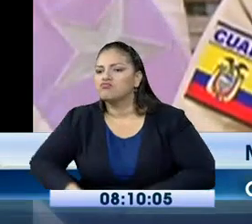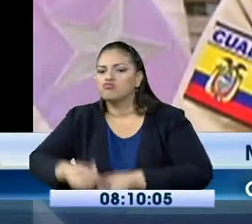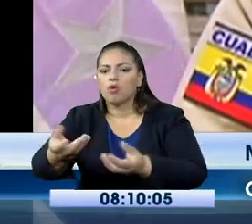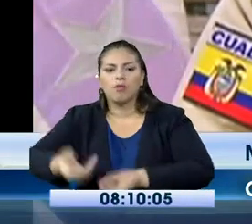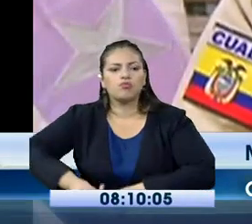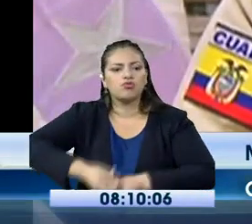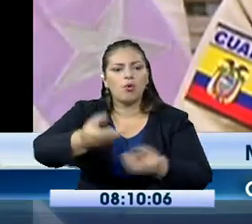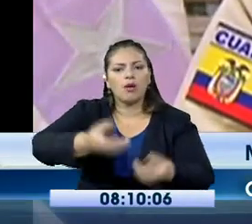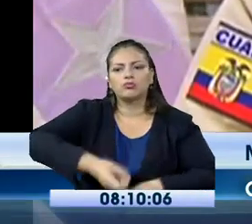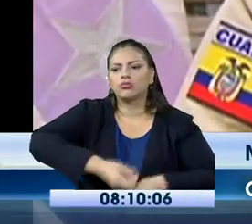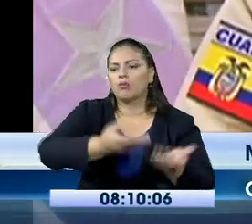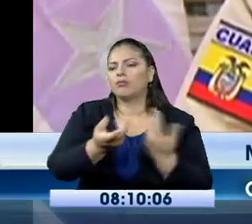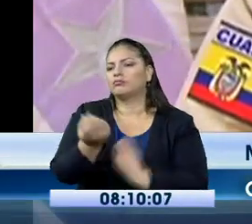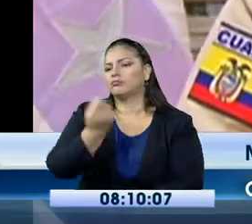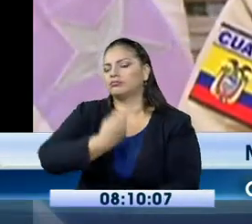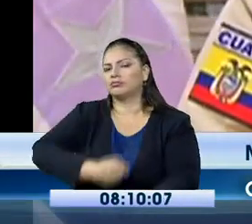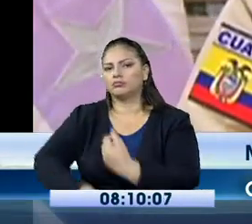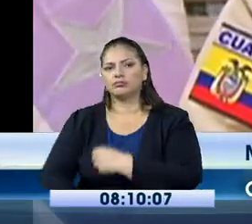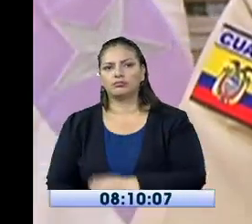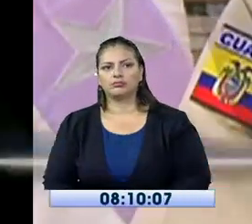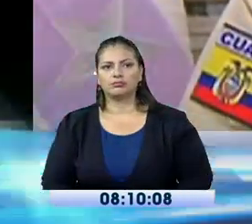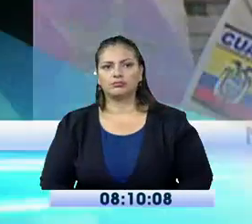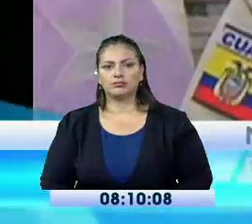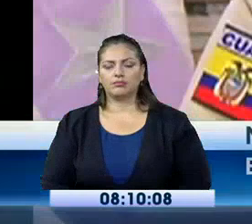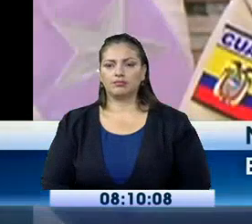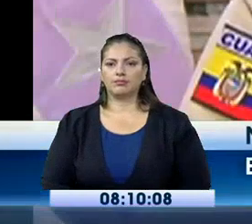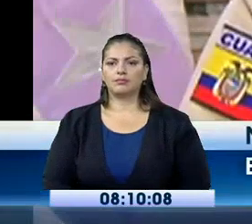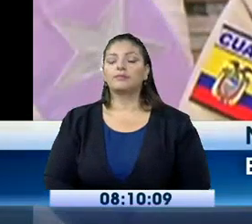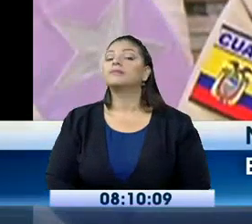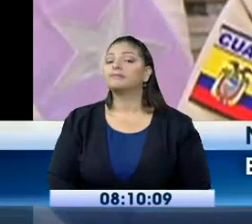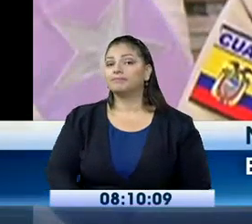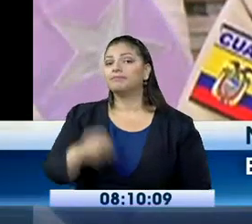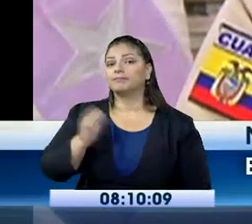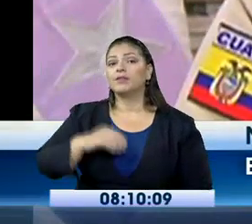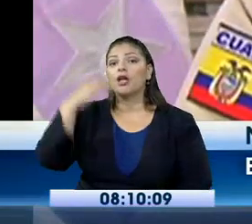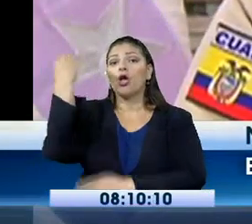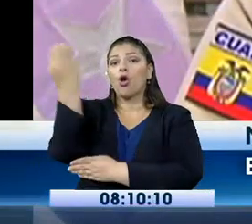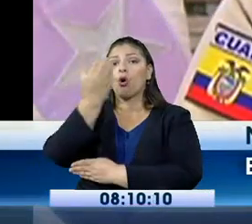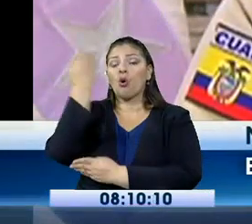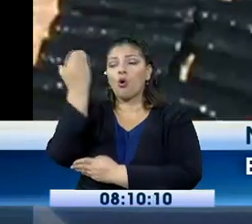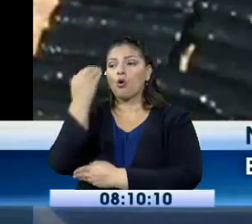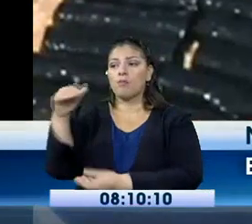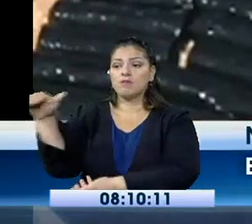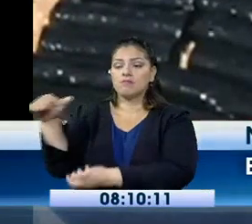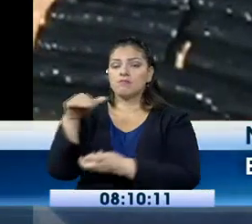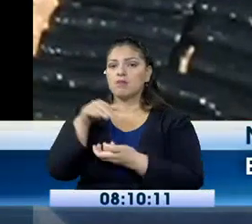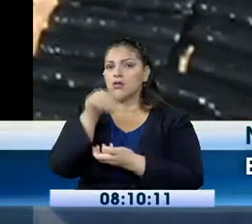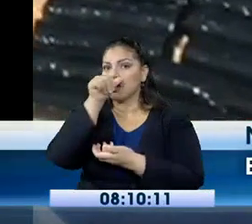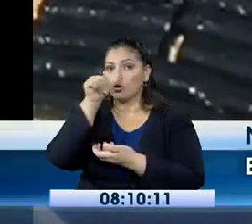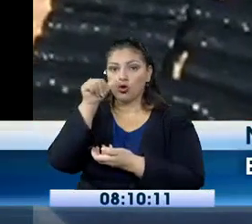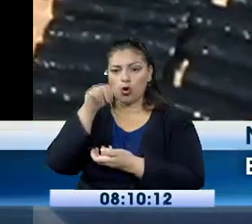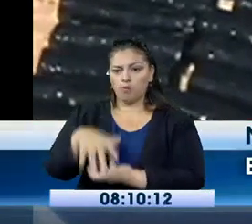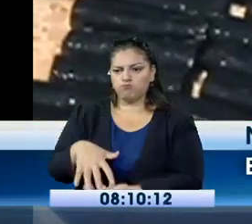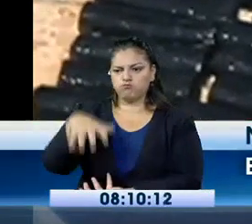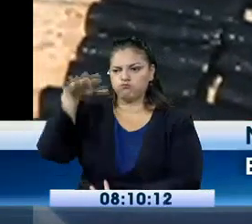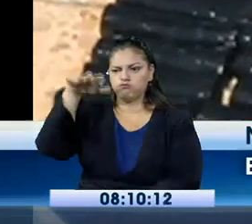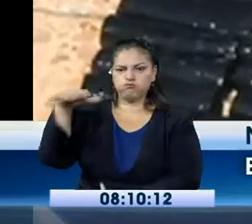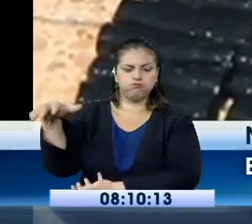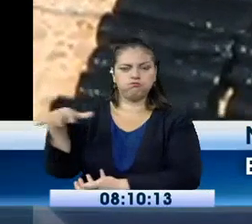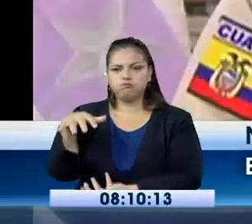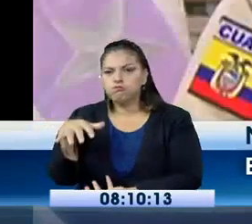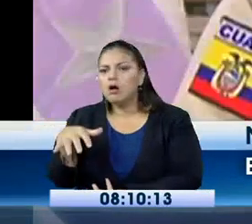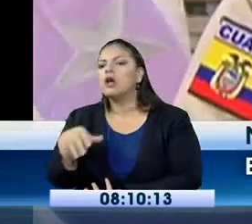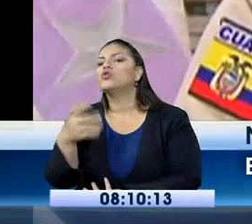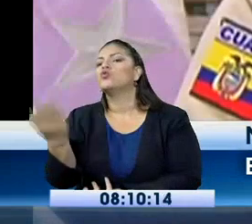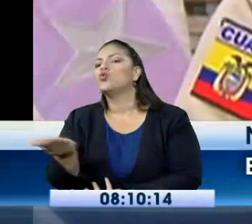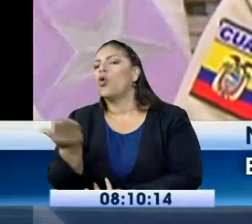de narcotráfico que consistía en traer droga desde Colombia para tenerla. Además de que este operativo fue simultáneo.